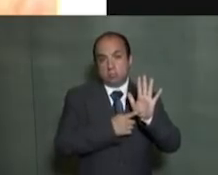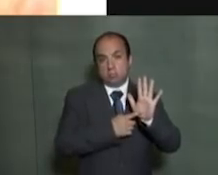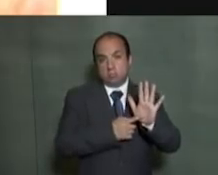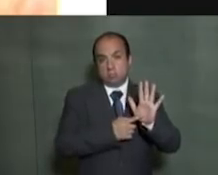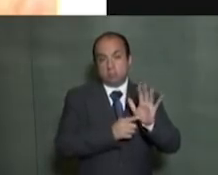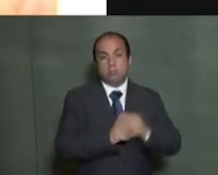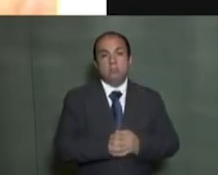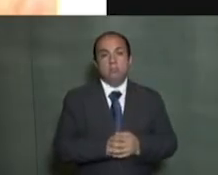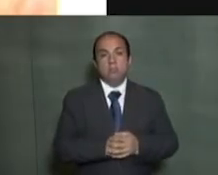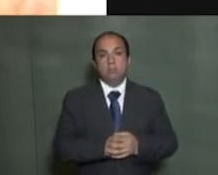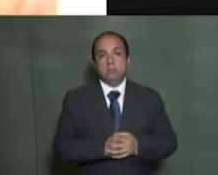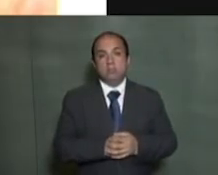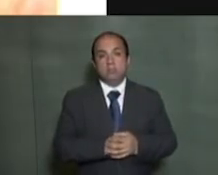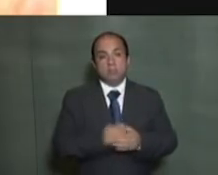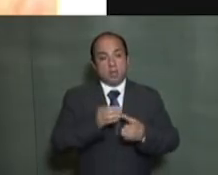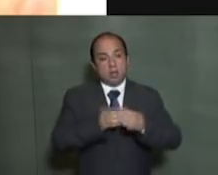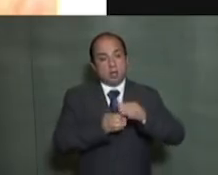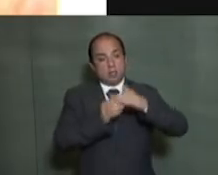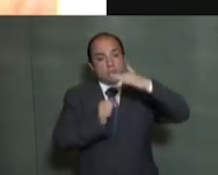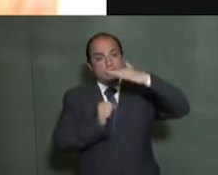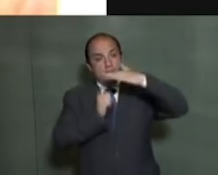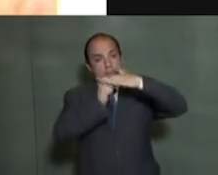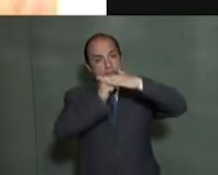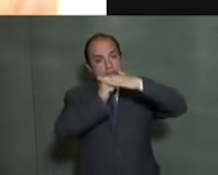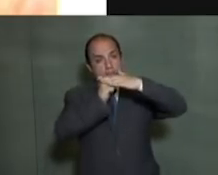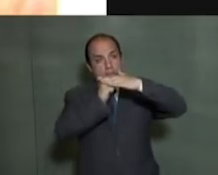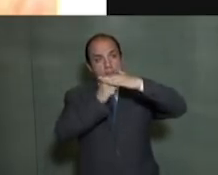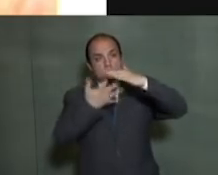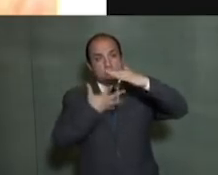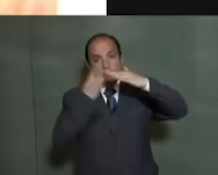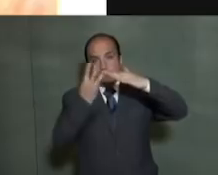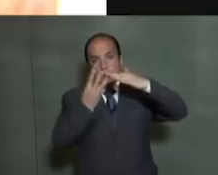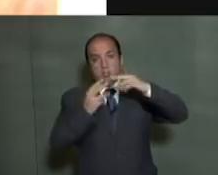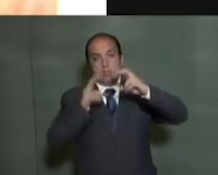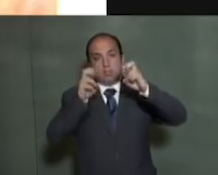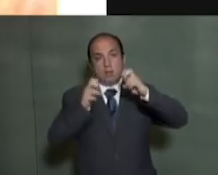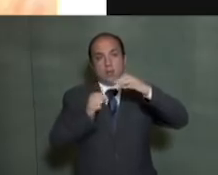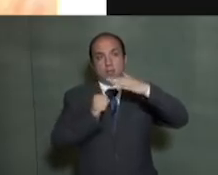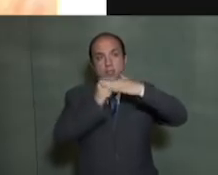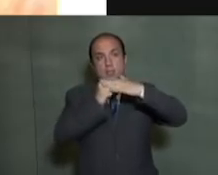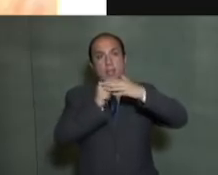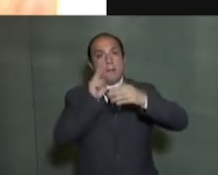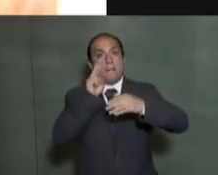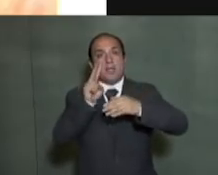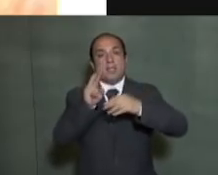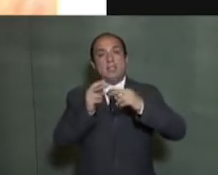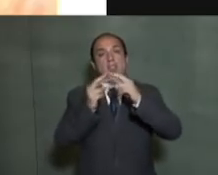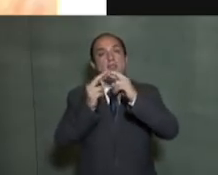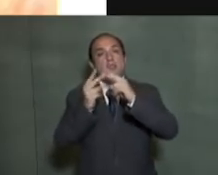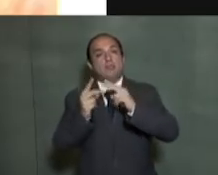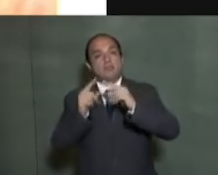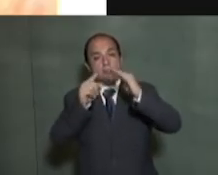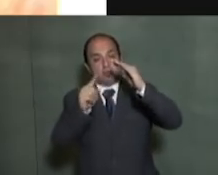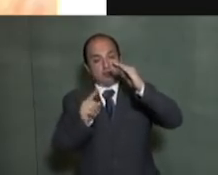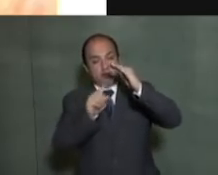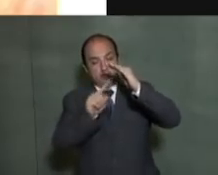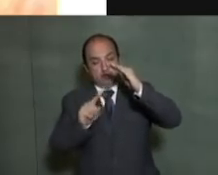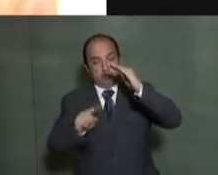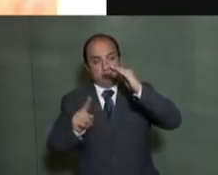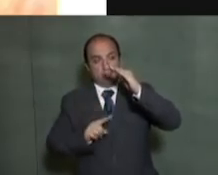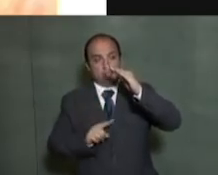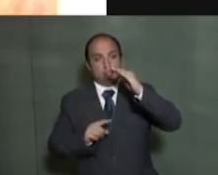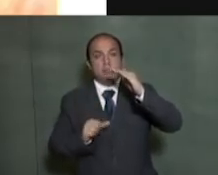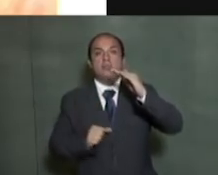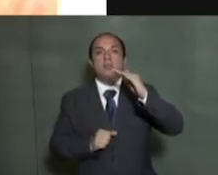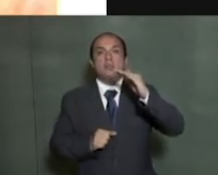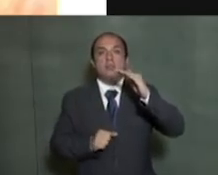un caso de columnas, tenemos 3 casos de columnas en donde se aprecian fisuramientos o agrietamientos